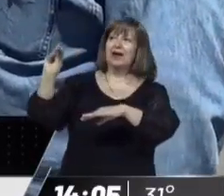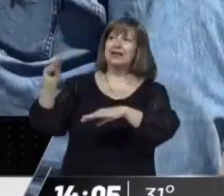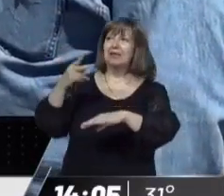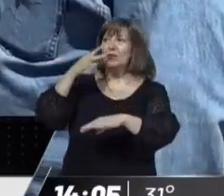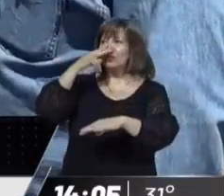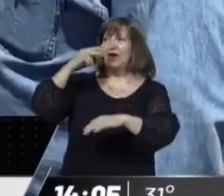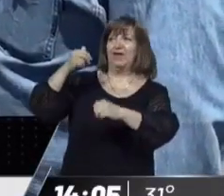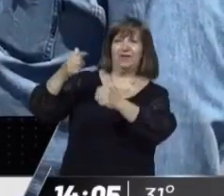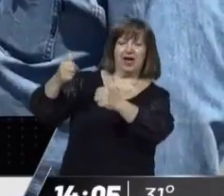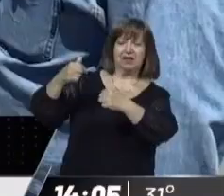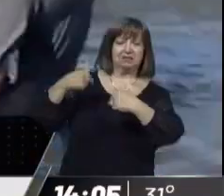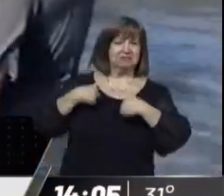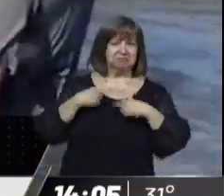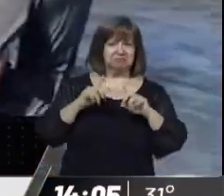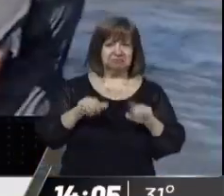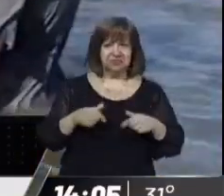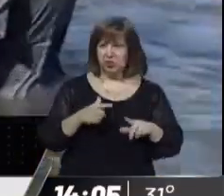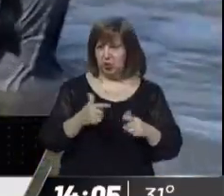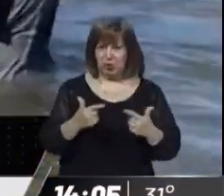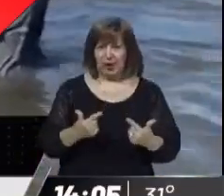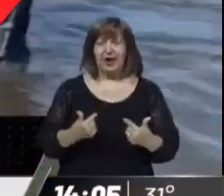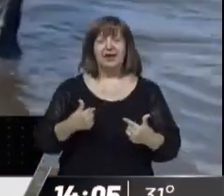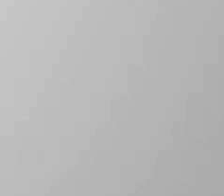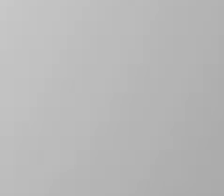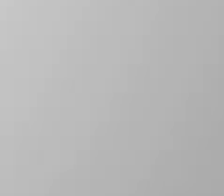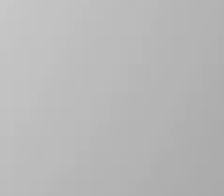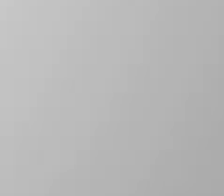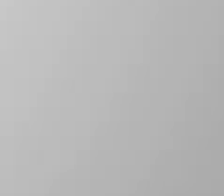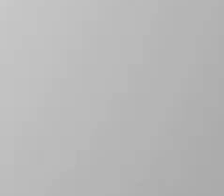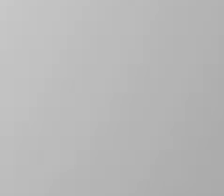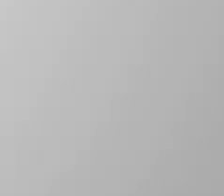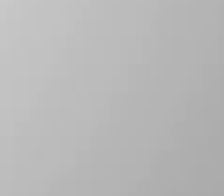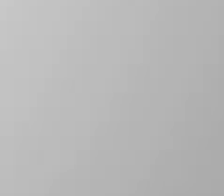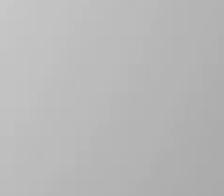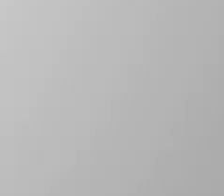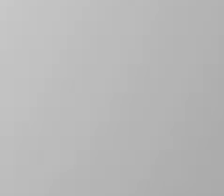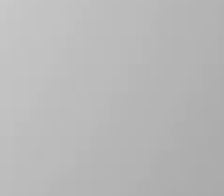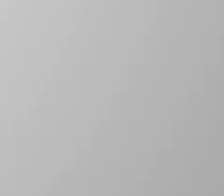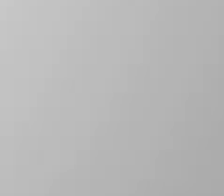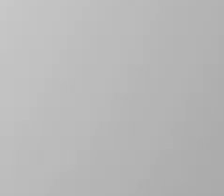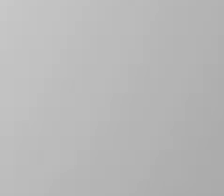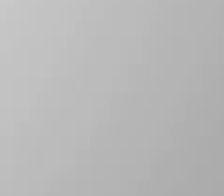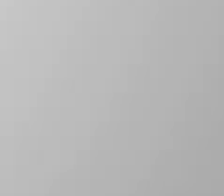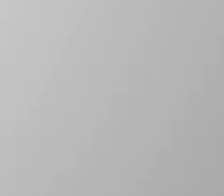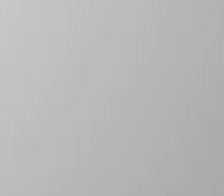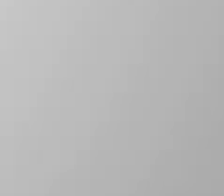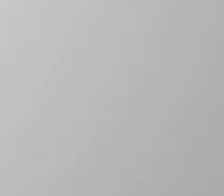el año. Y sigan disfrutando de este hermoso baño. Señora, felicitaciones.